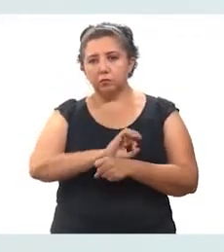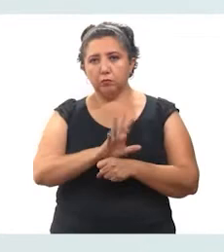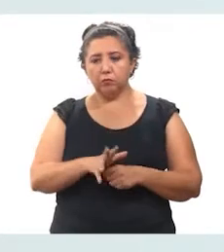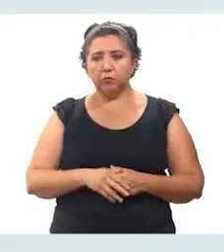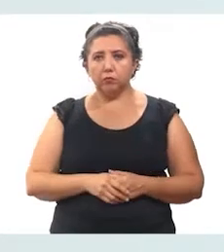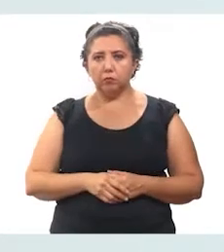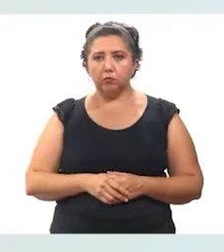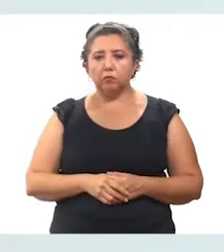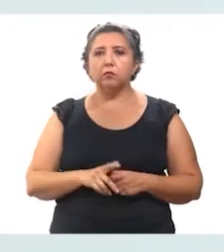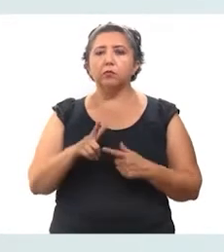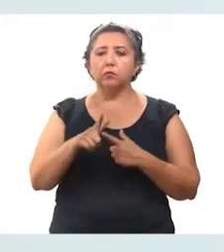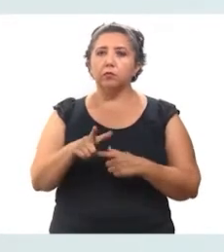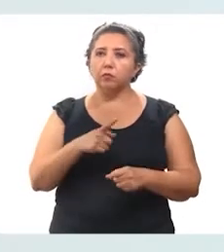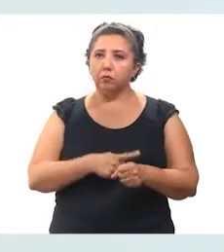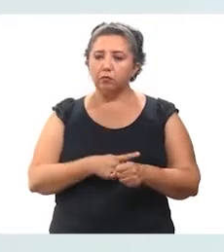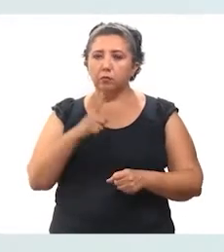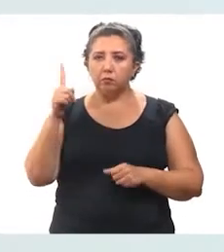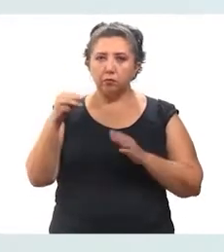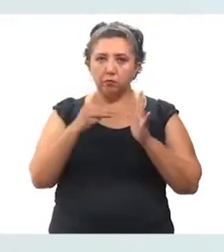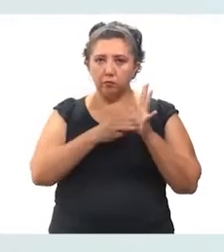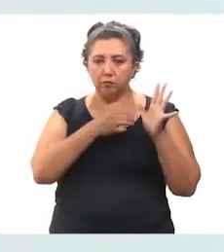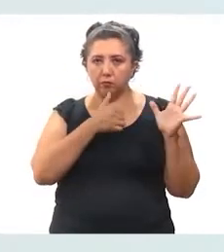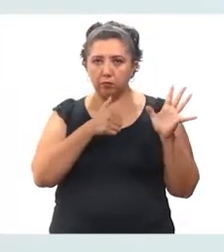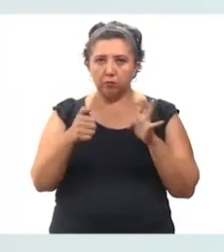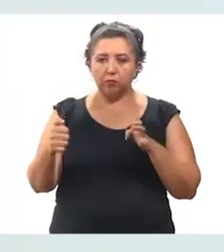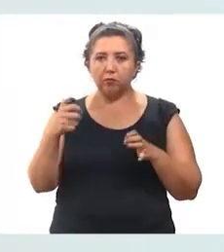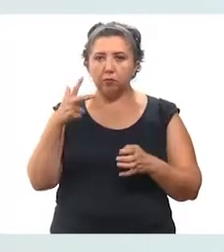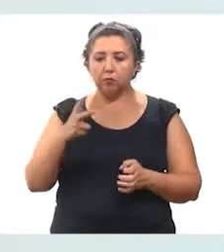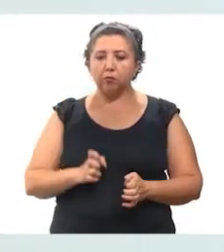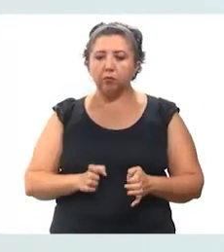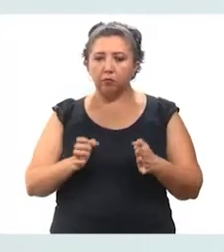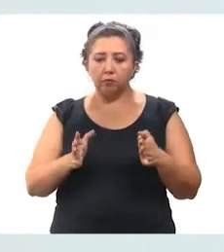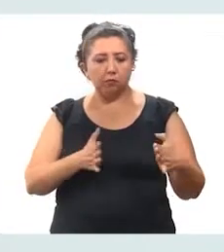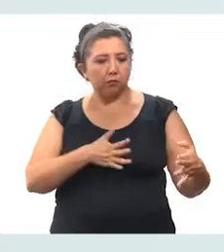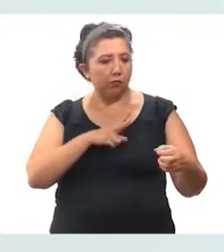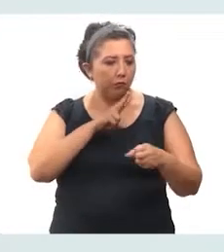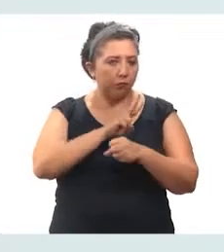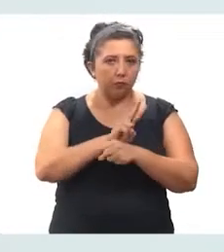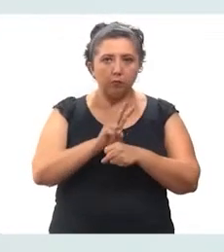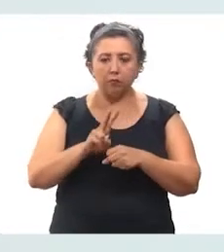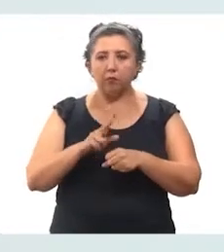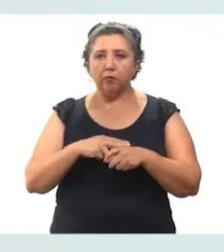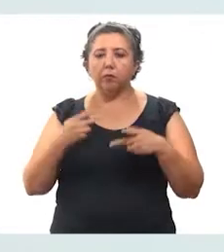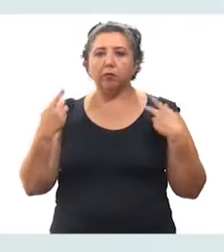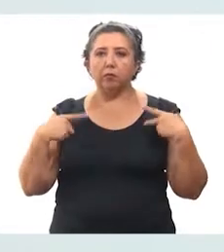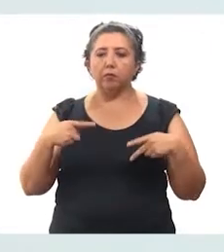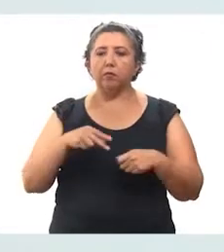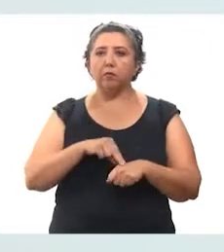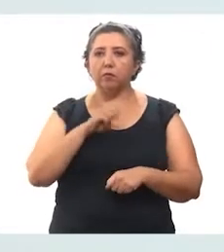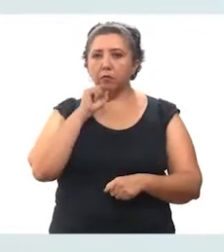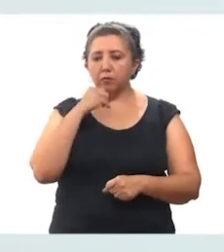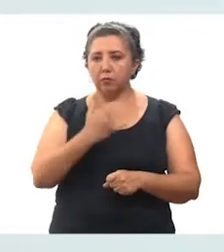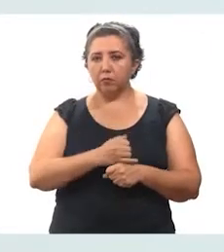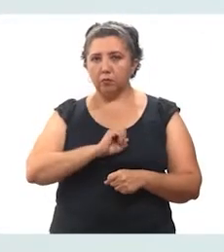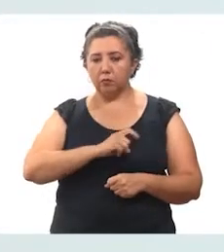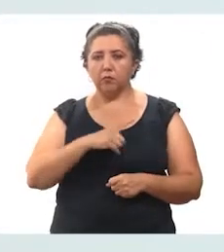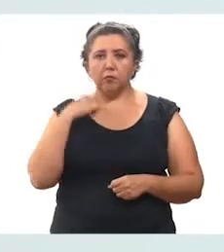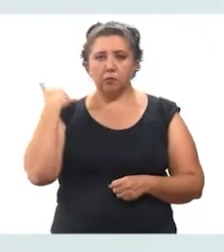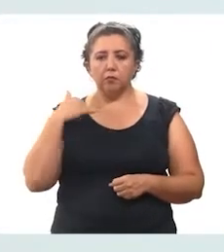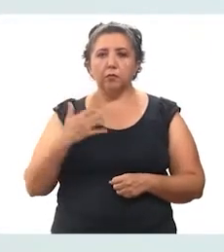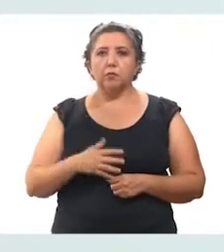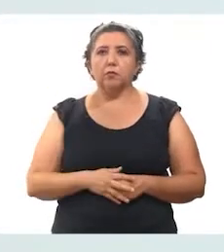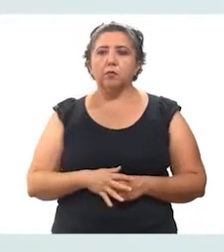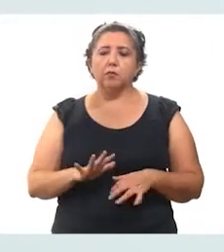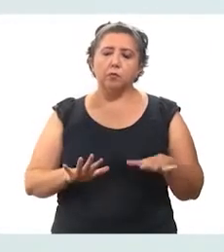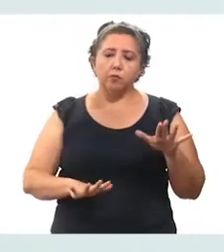coronavirus. De los casos activos, 1.608 están estables, aislados, monitoreados por personal médico de la Secretaría de Salud de